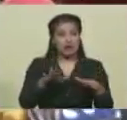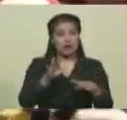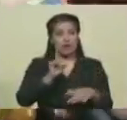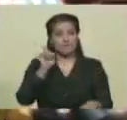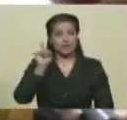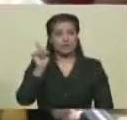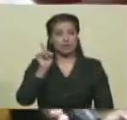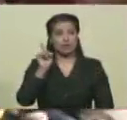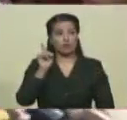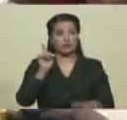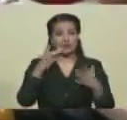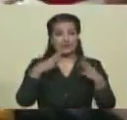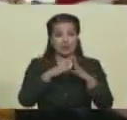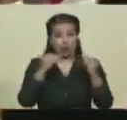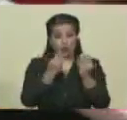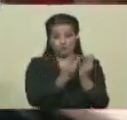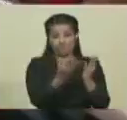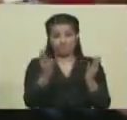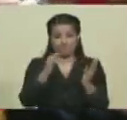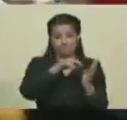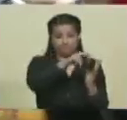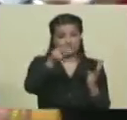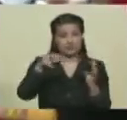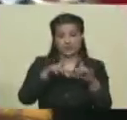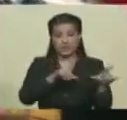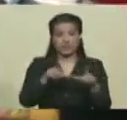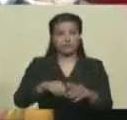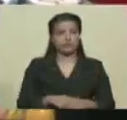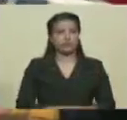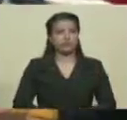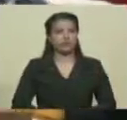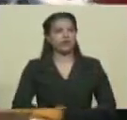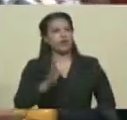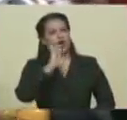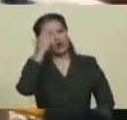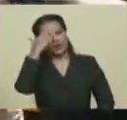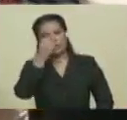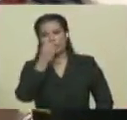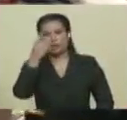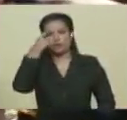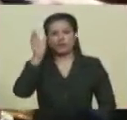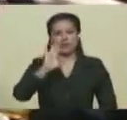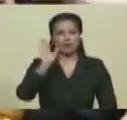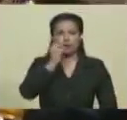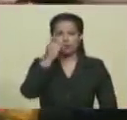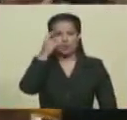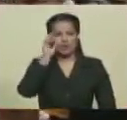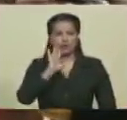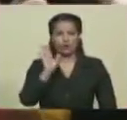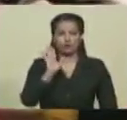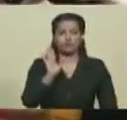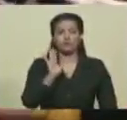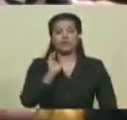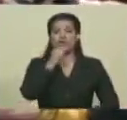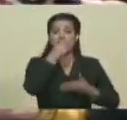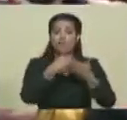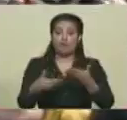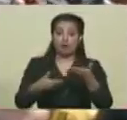este circuito electoral. Escuchemos. Reporte, buenos días a todos y a todas, a toda Venezuela. El reporte que